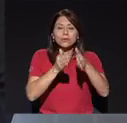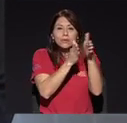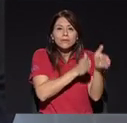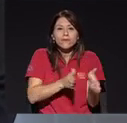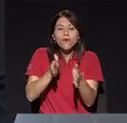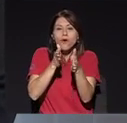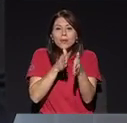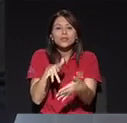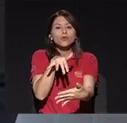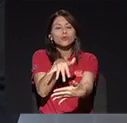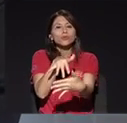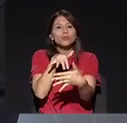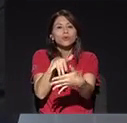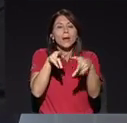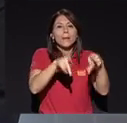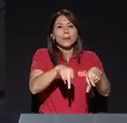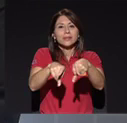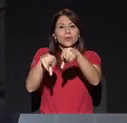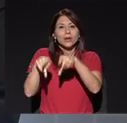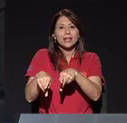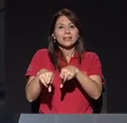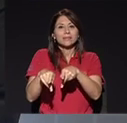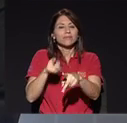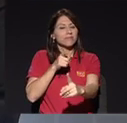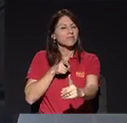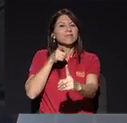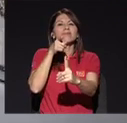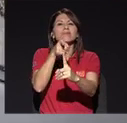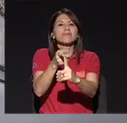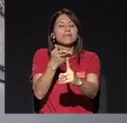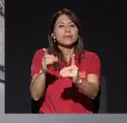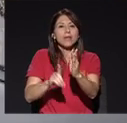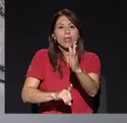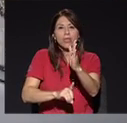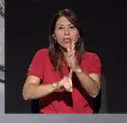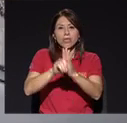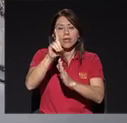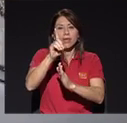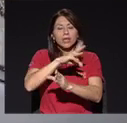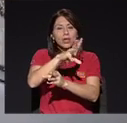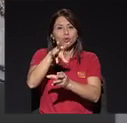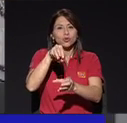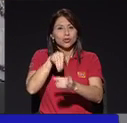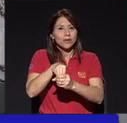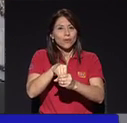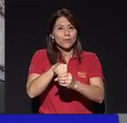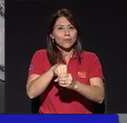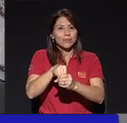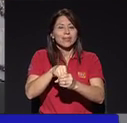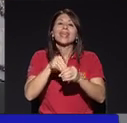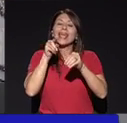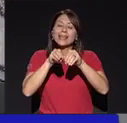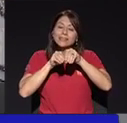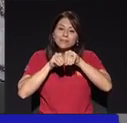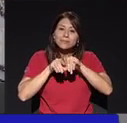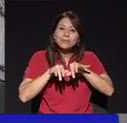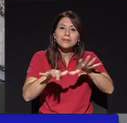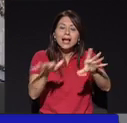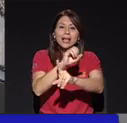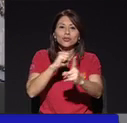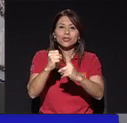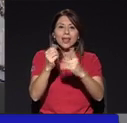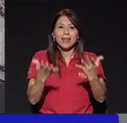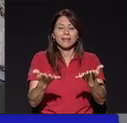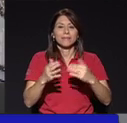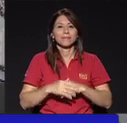formación de las personas, pero va dirigida precisamente hacia el desarrollo inclusivo que trasciende a la sociedad.